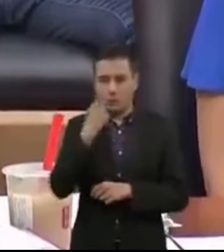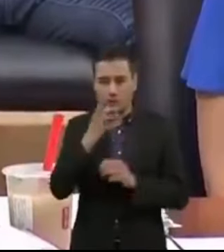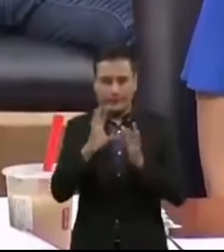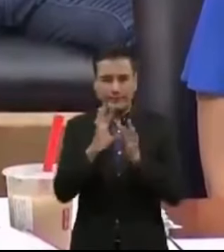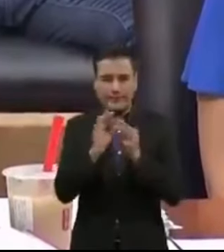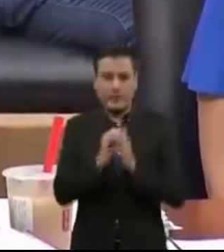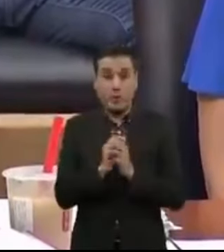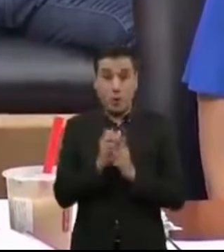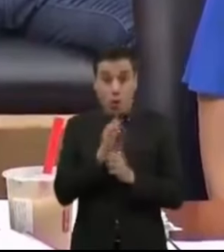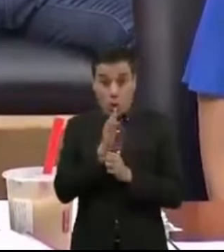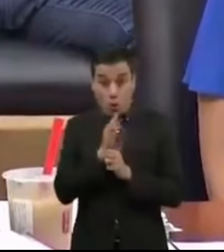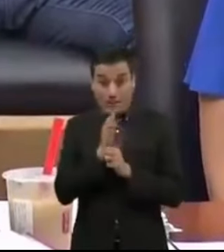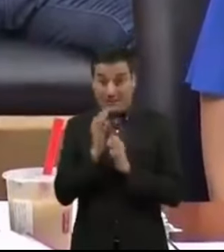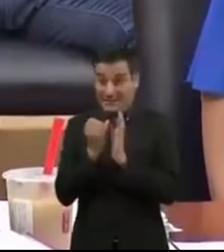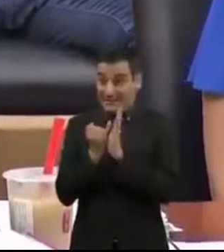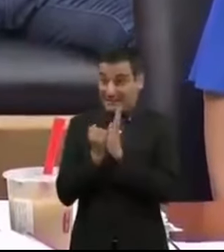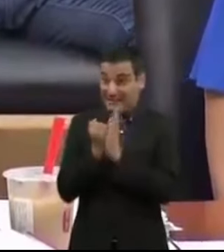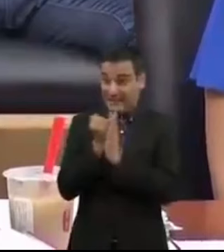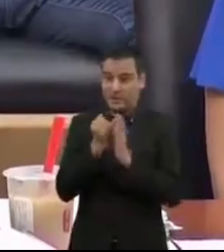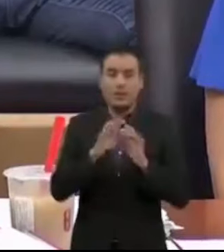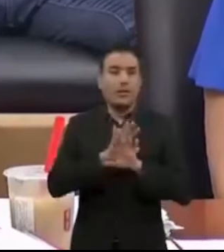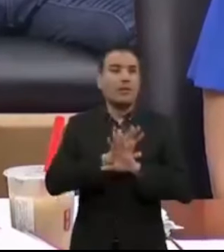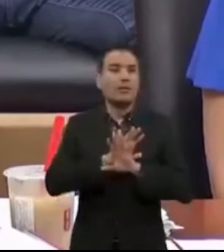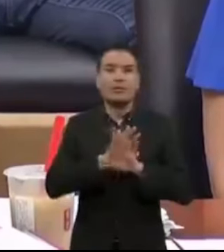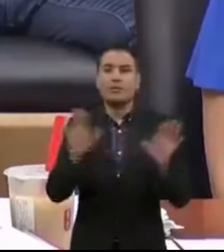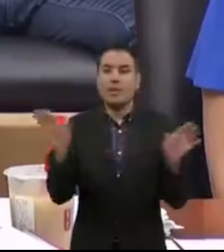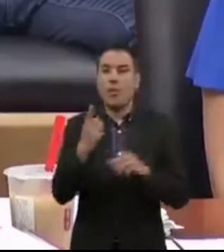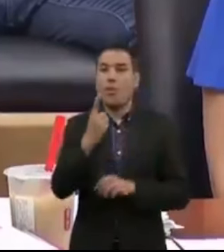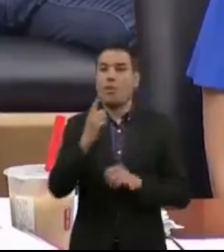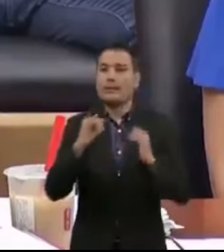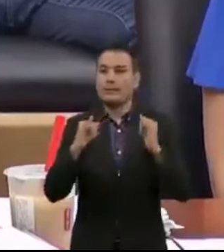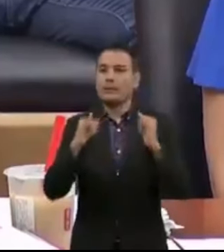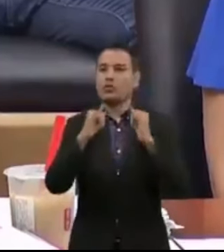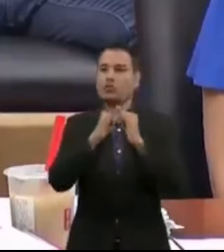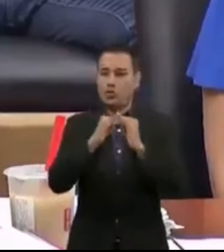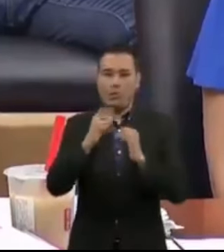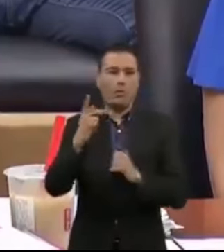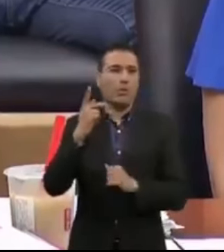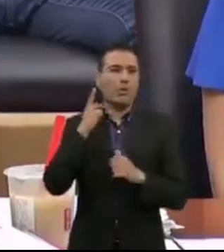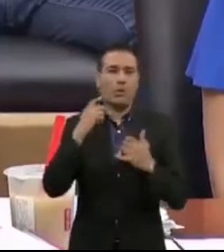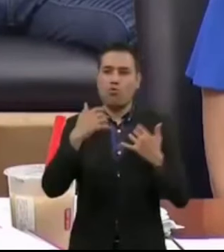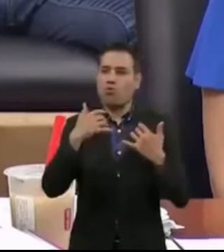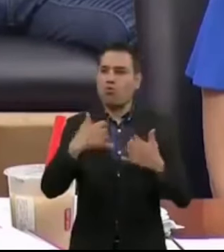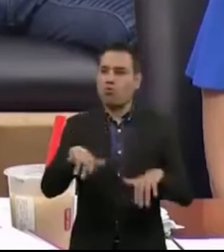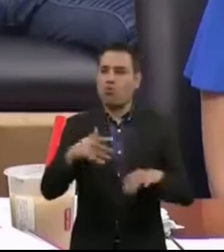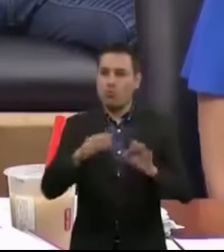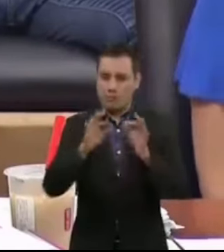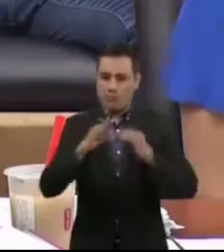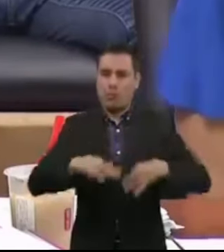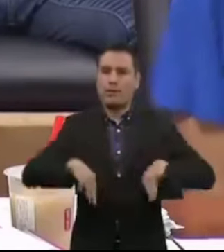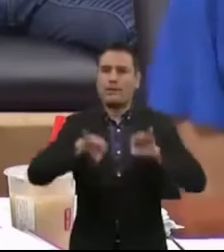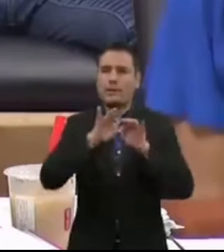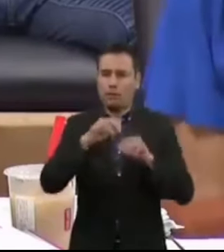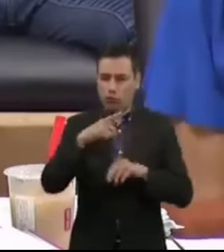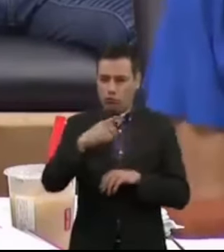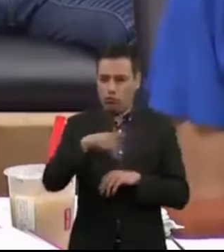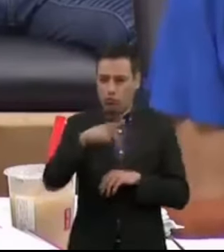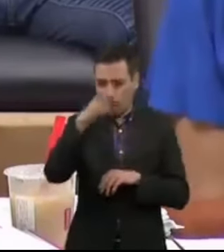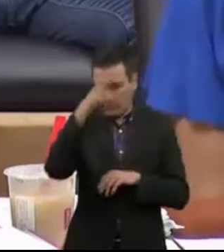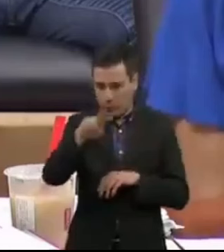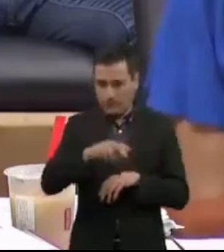con la decisión que estamos por tomar, concluirá la vida jurídica de un instituto político que sin duda deja huella en la historia de nuestro país.